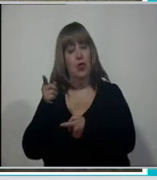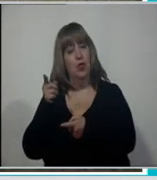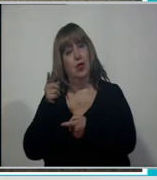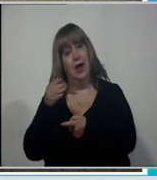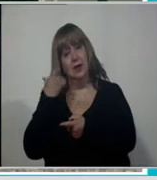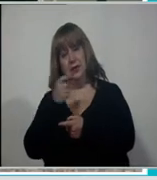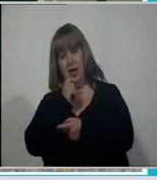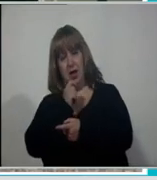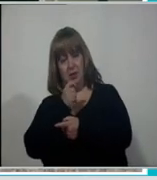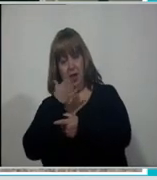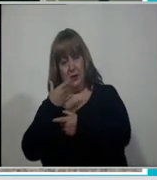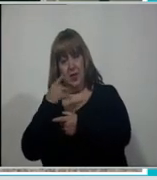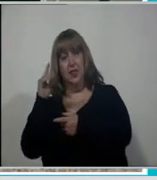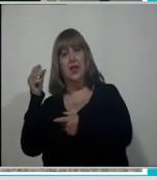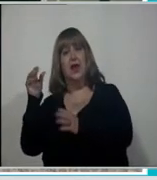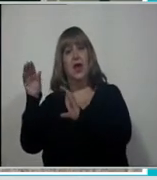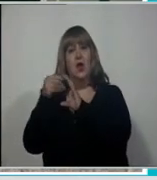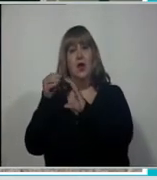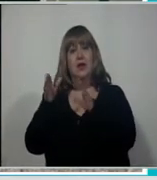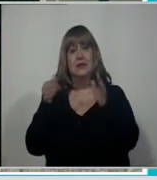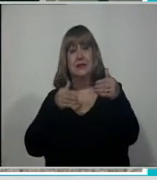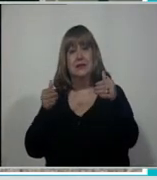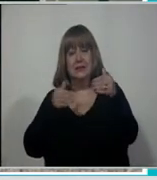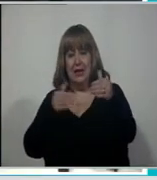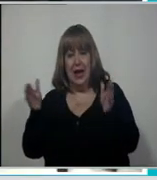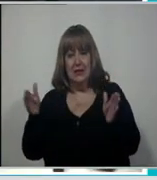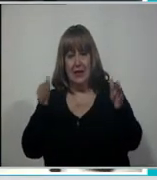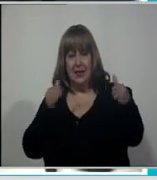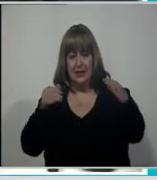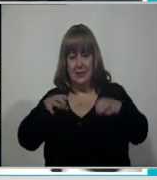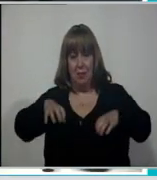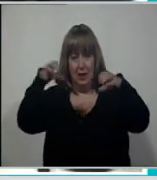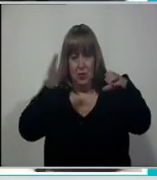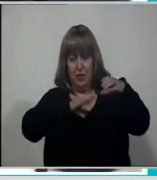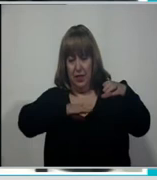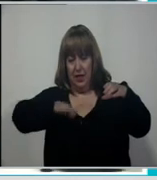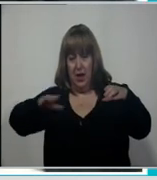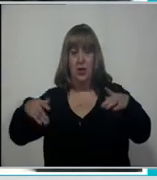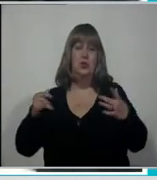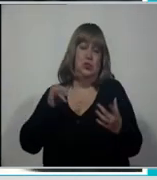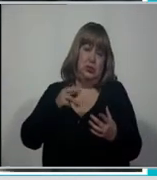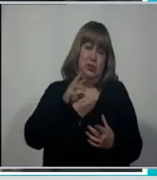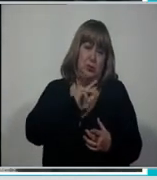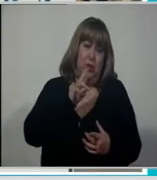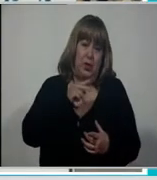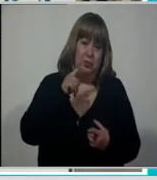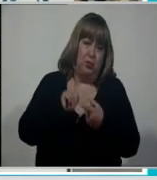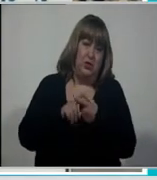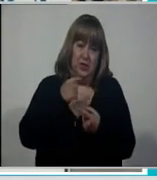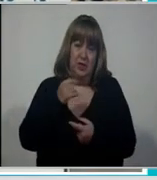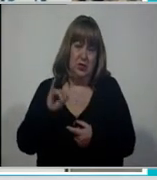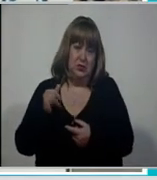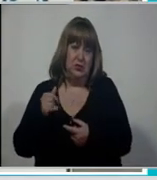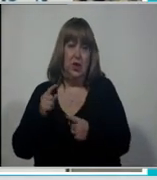declaración que ese dinero llegaba en cajas de zapatos a su vivienda si se ha dicho muchas cosas entre otras también con una